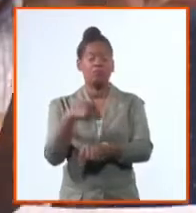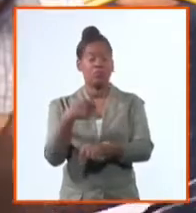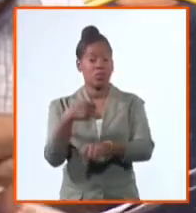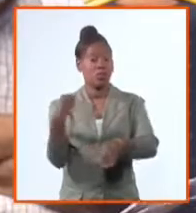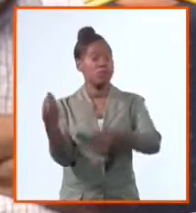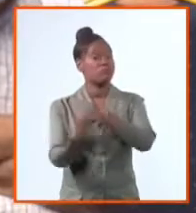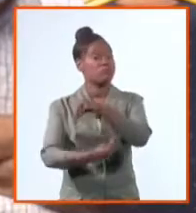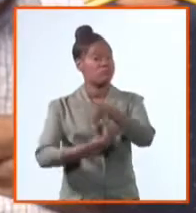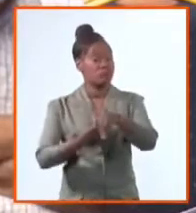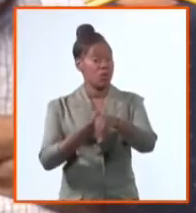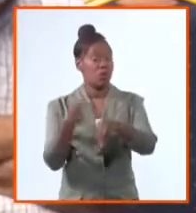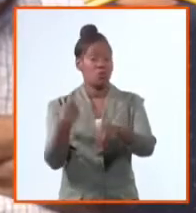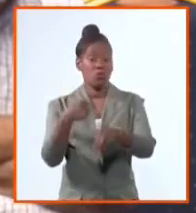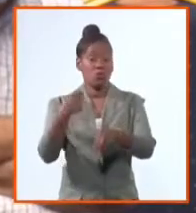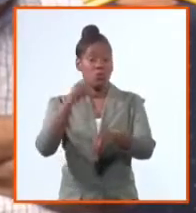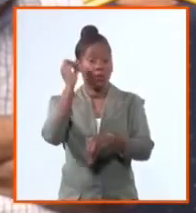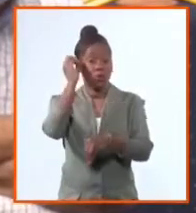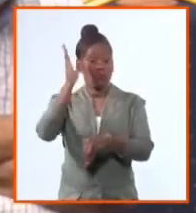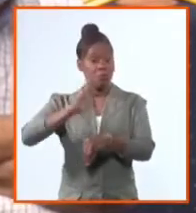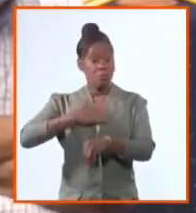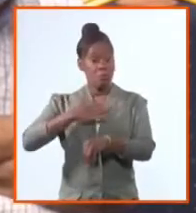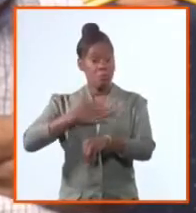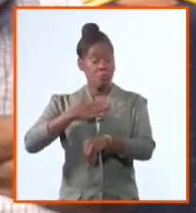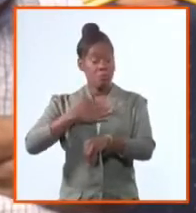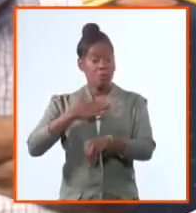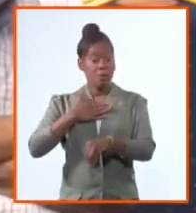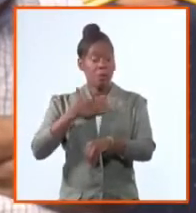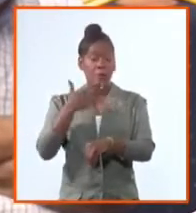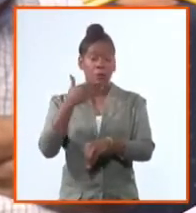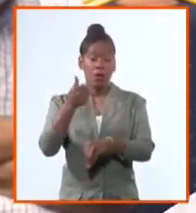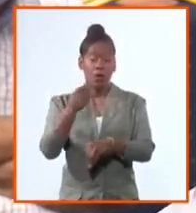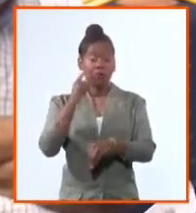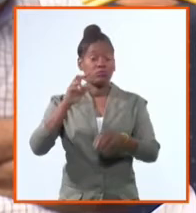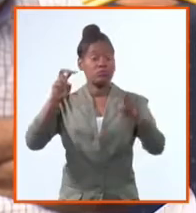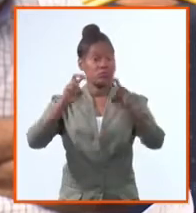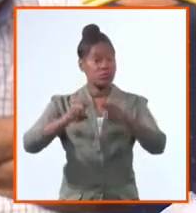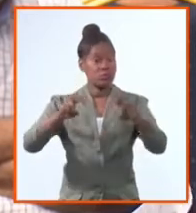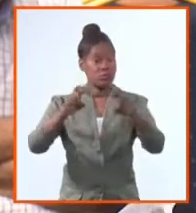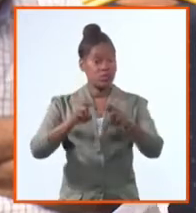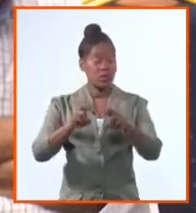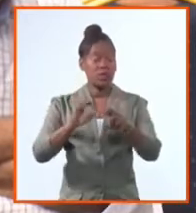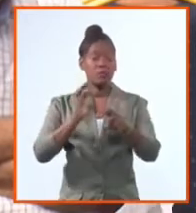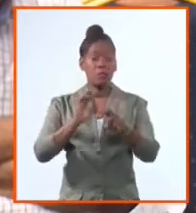y eso es algo que hay que ponerle cerebro. COVID